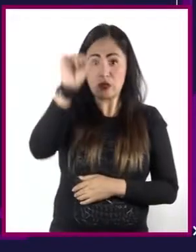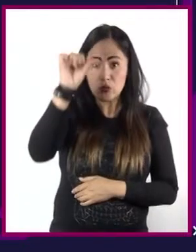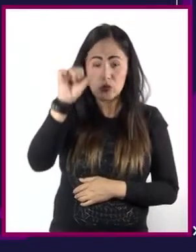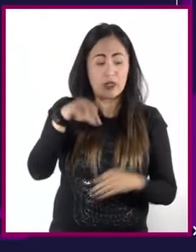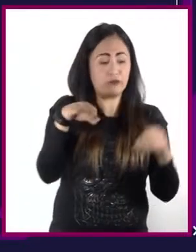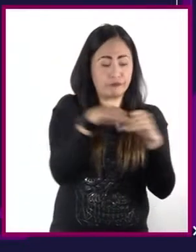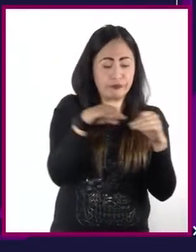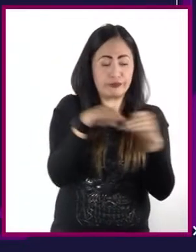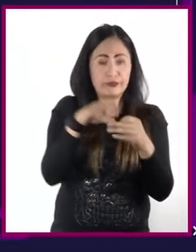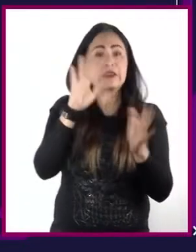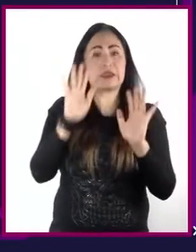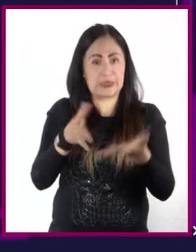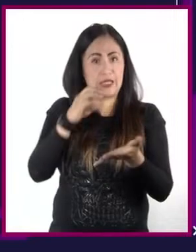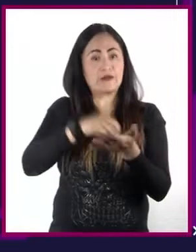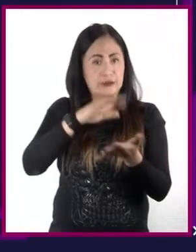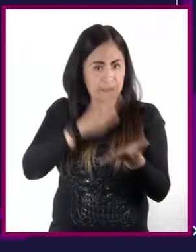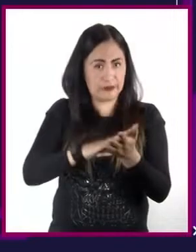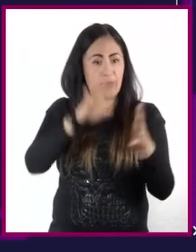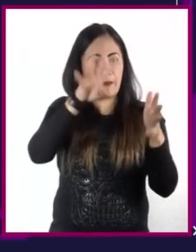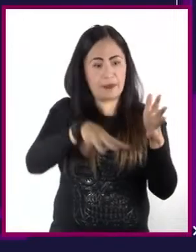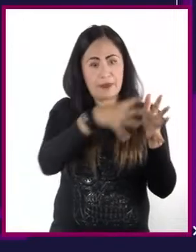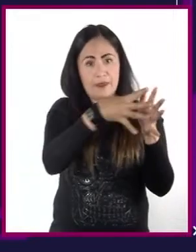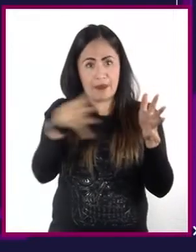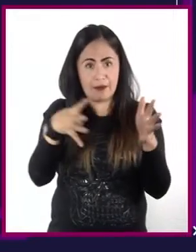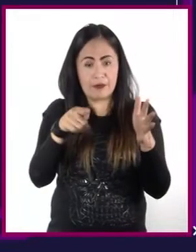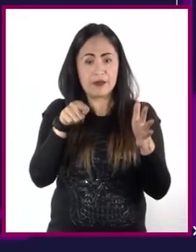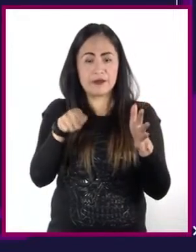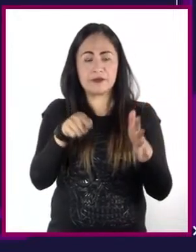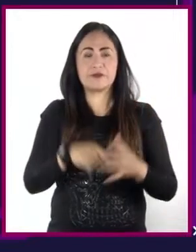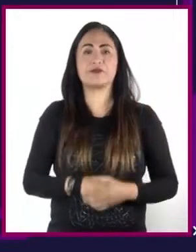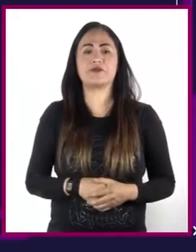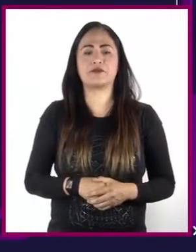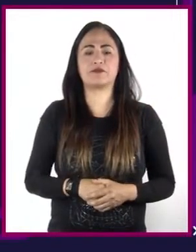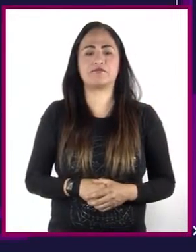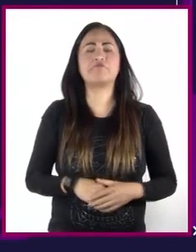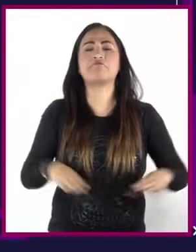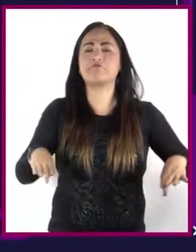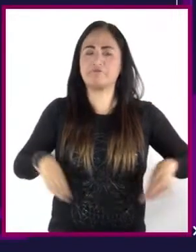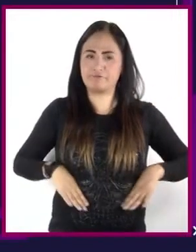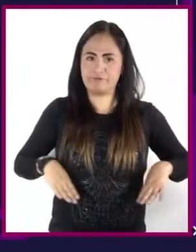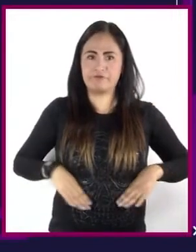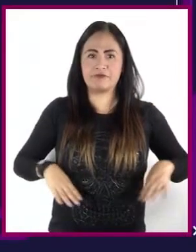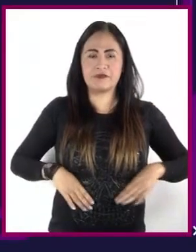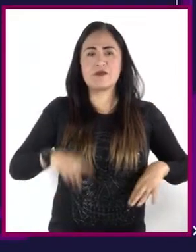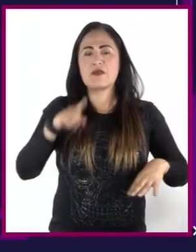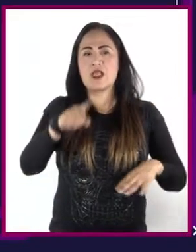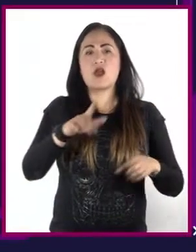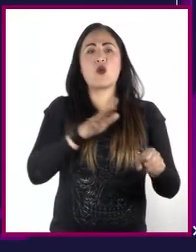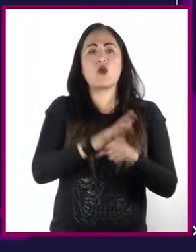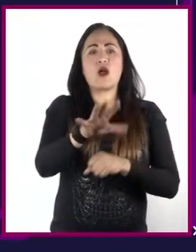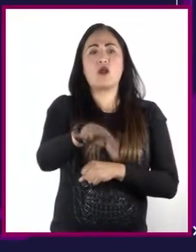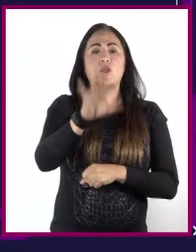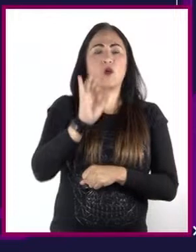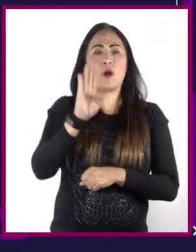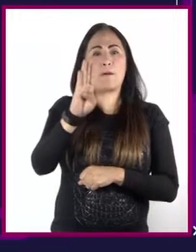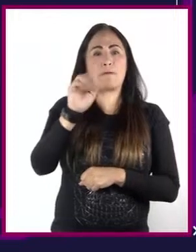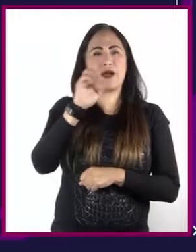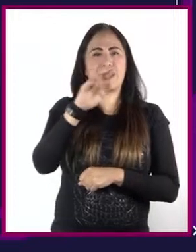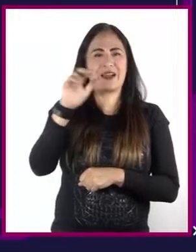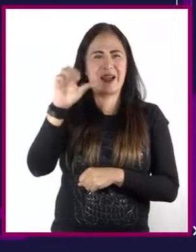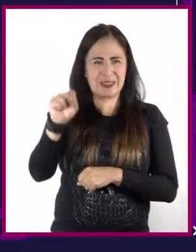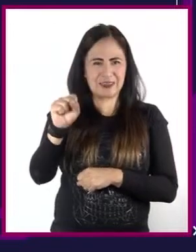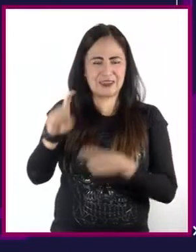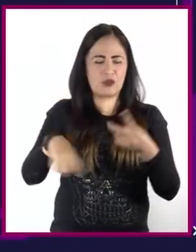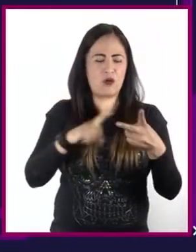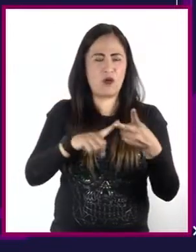registradas y según esta tabla, los datos obtenidos cumplen con las características para usar una gráfica de barras o un histograma.